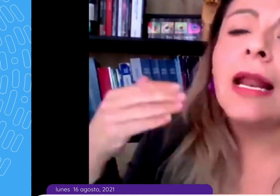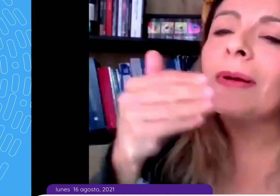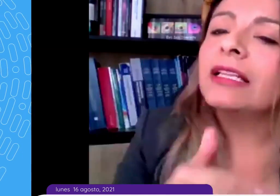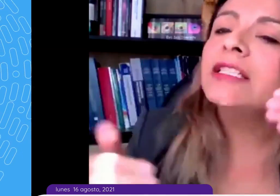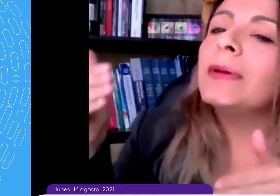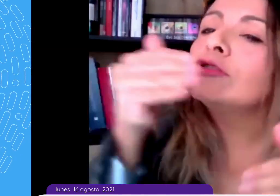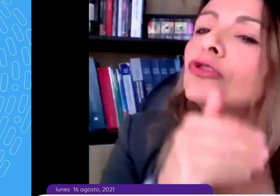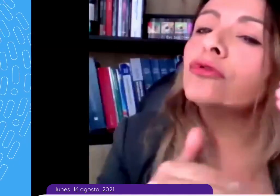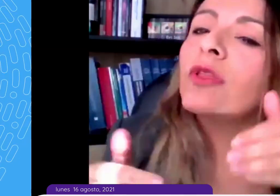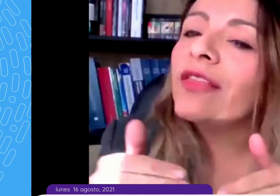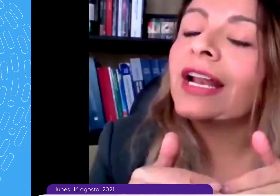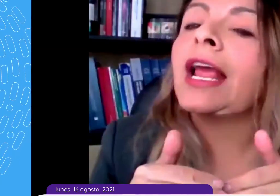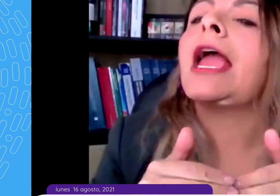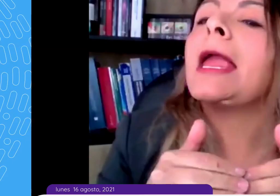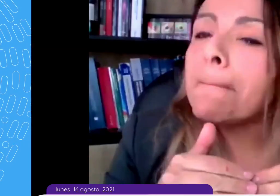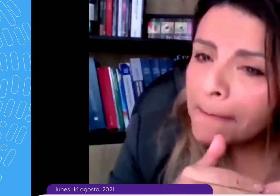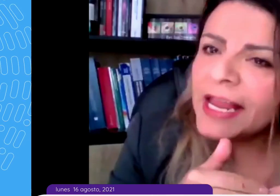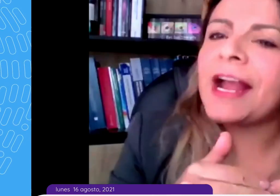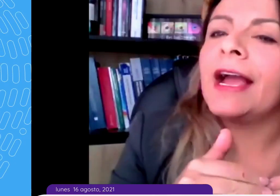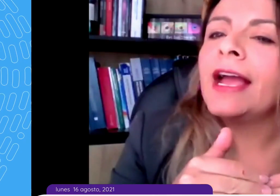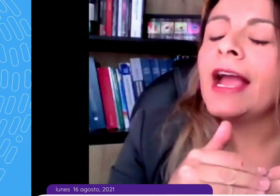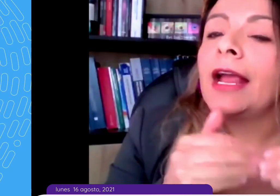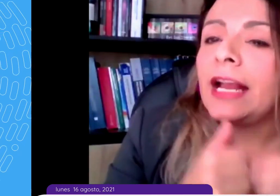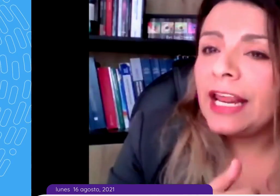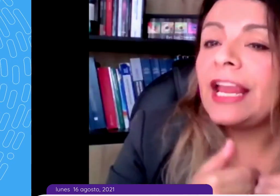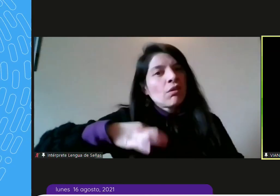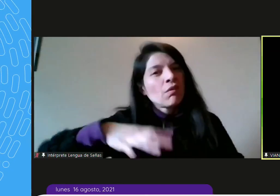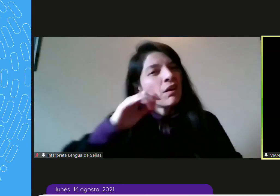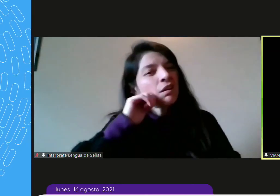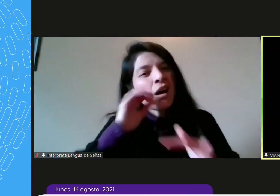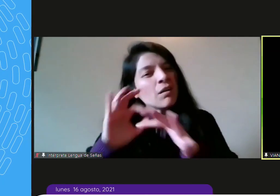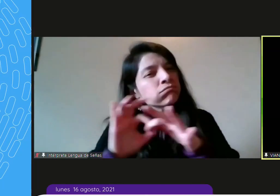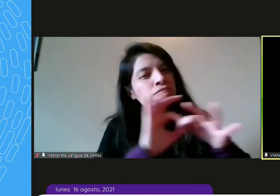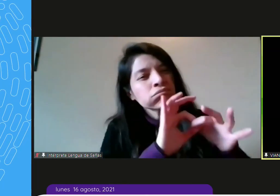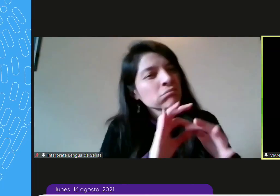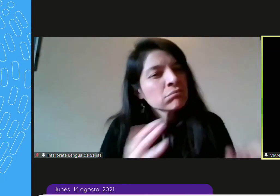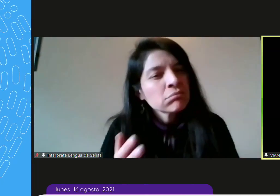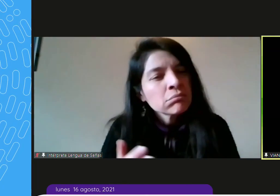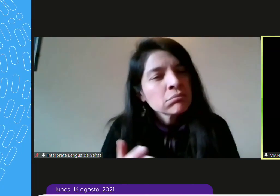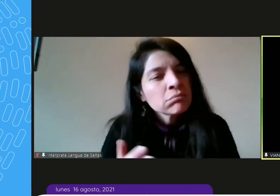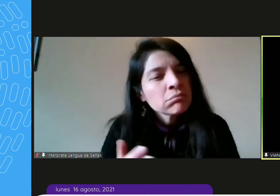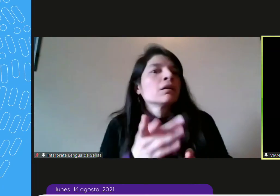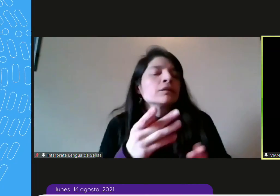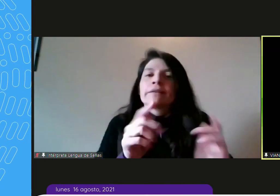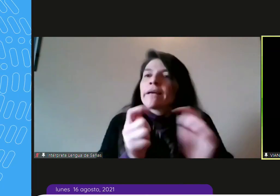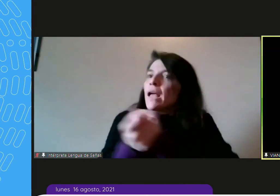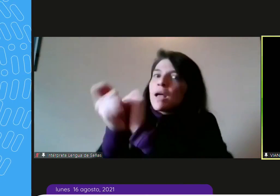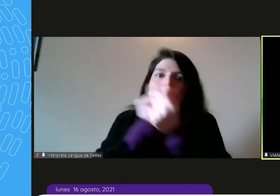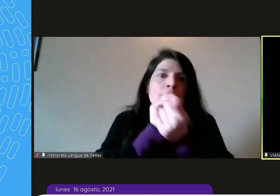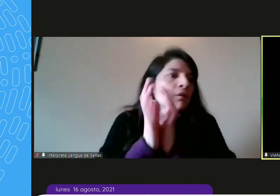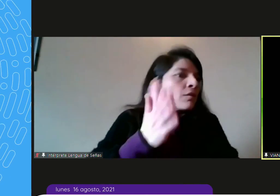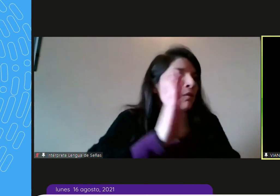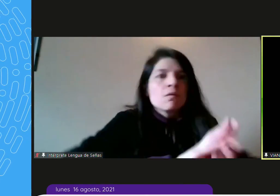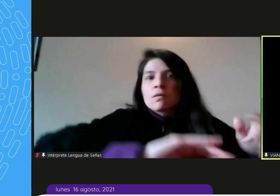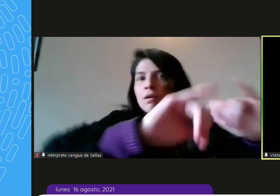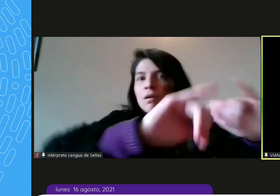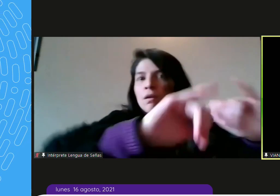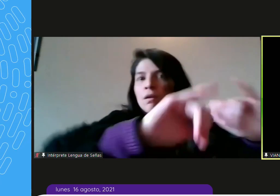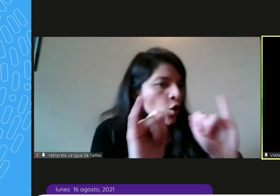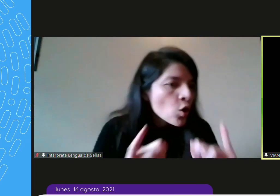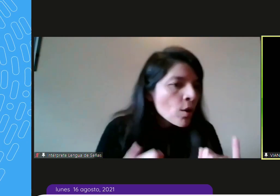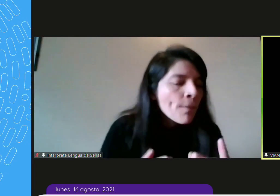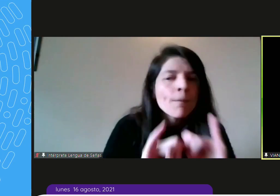entienda que la participación ciudadana implica de generar todos los mecanismos para que sea efectiva. Y